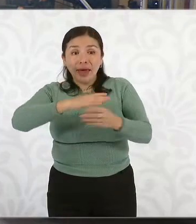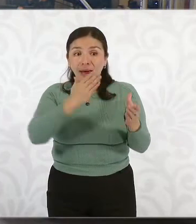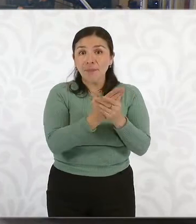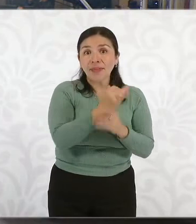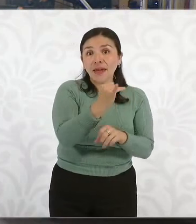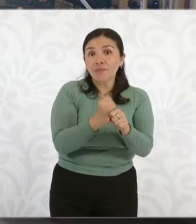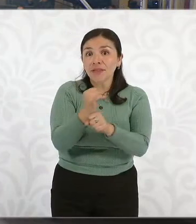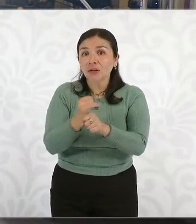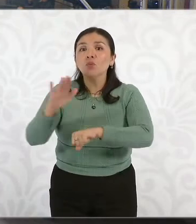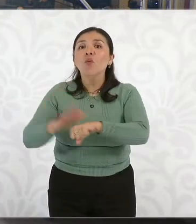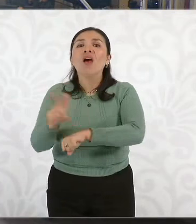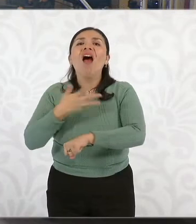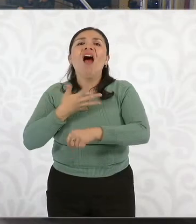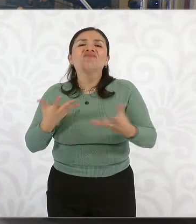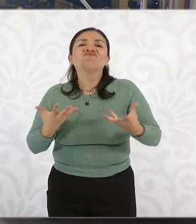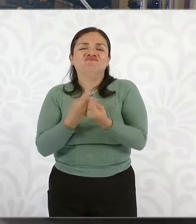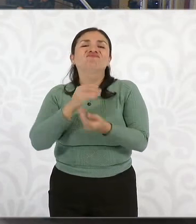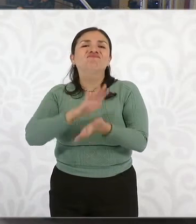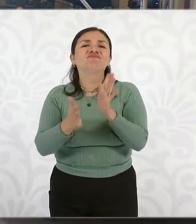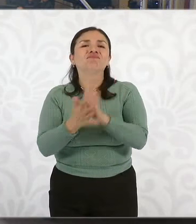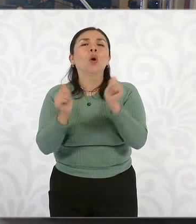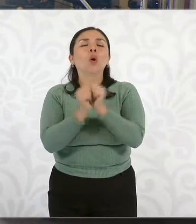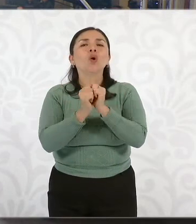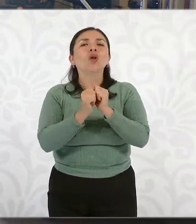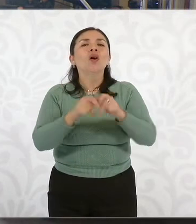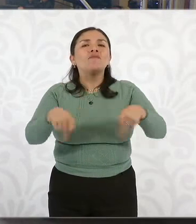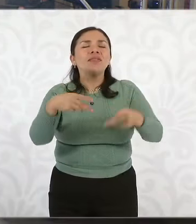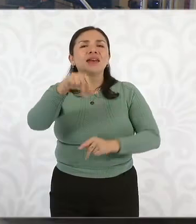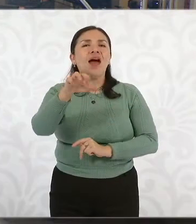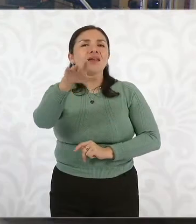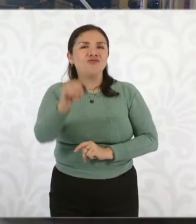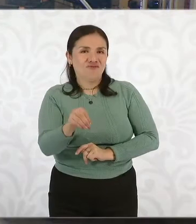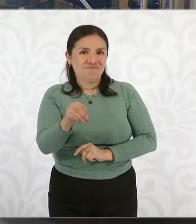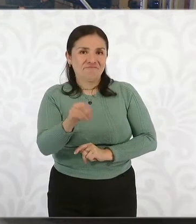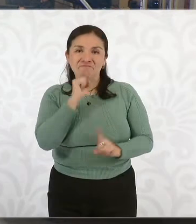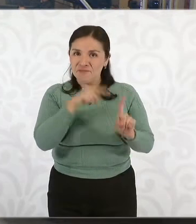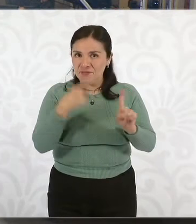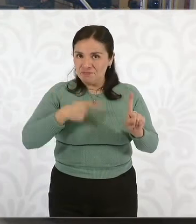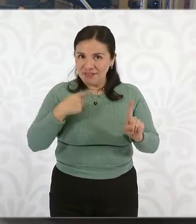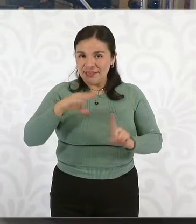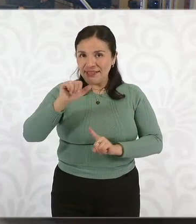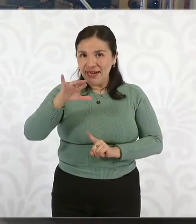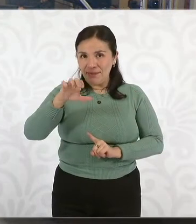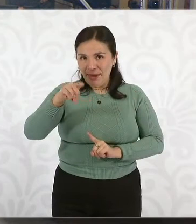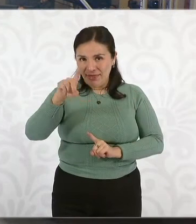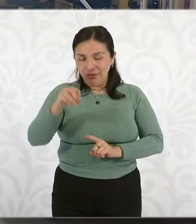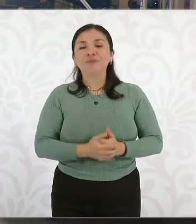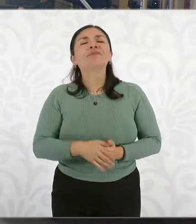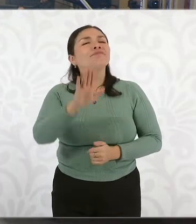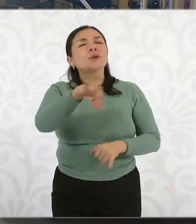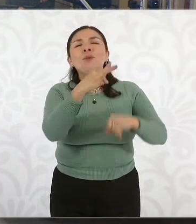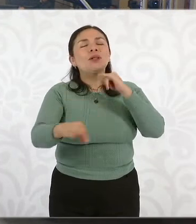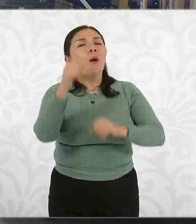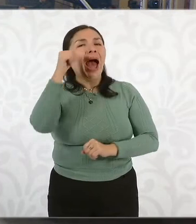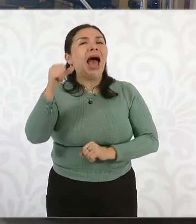por vínculos con el narcotráfico al señor Cerimedo. Por último, Presidenta, el día de ayer estuvo presente